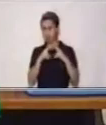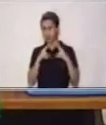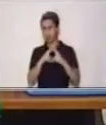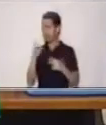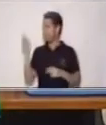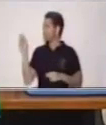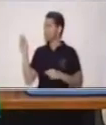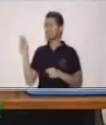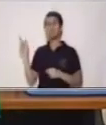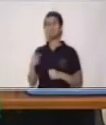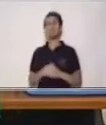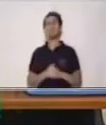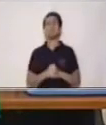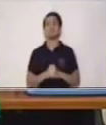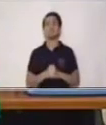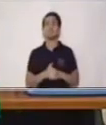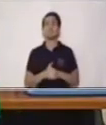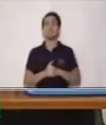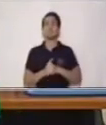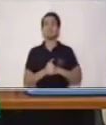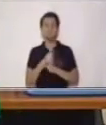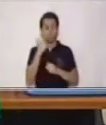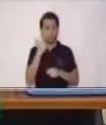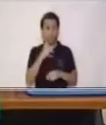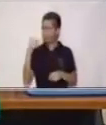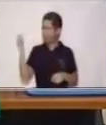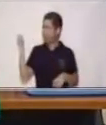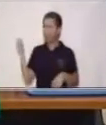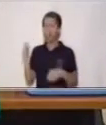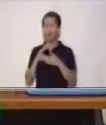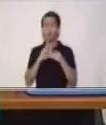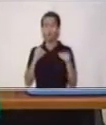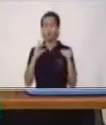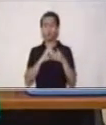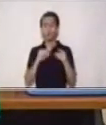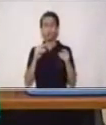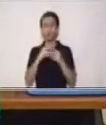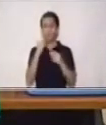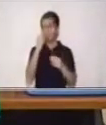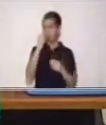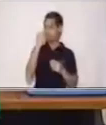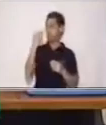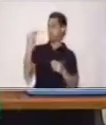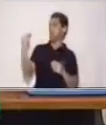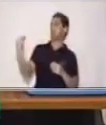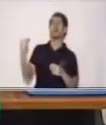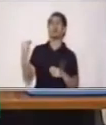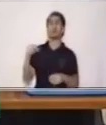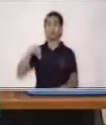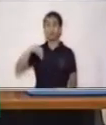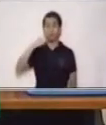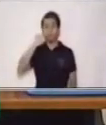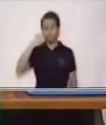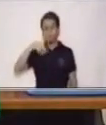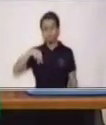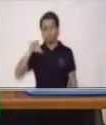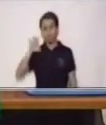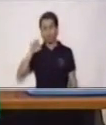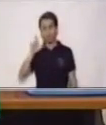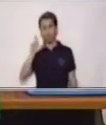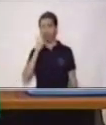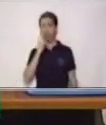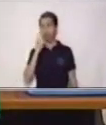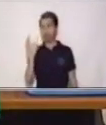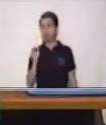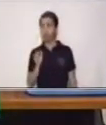acá, seguramente has escuchado o visto el cuento de Pinocho, ¿verdad? Pues Pinocho es un muñeco de madera al cual le